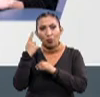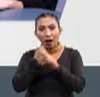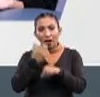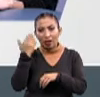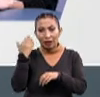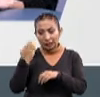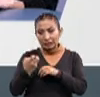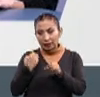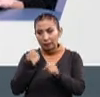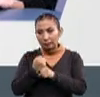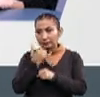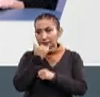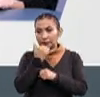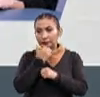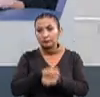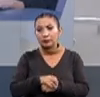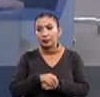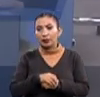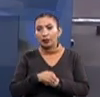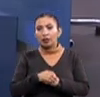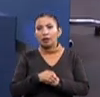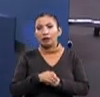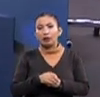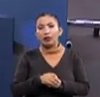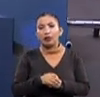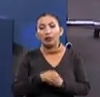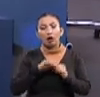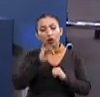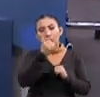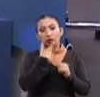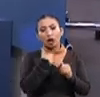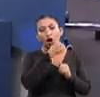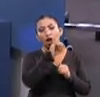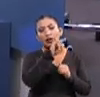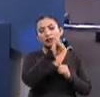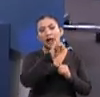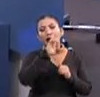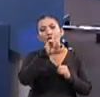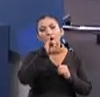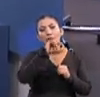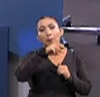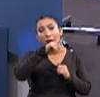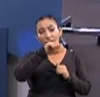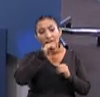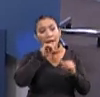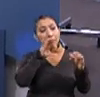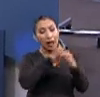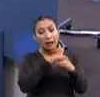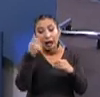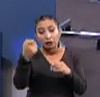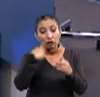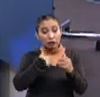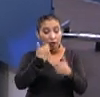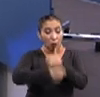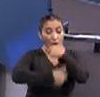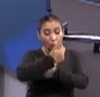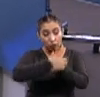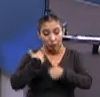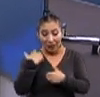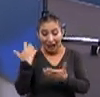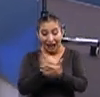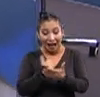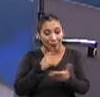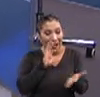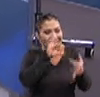año de este año. Y bueno, con la Orquesta Juvenil Eduardo Mata también. Y debido a esos pequeños